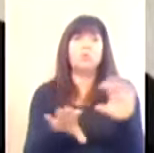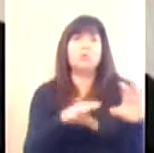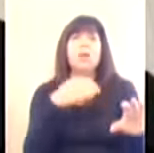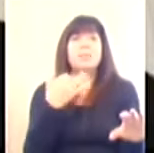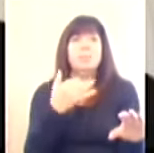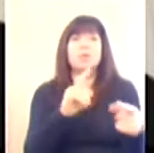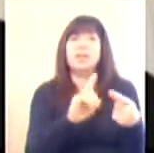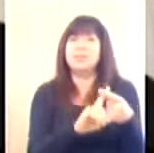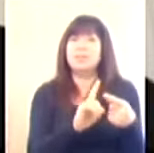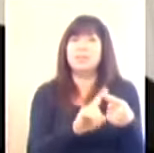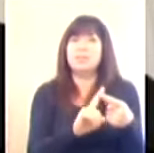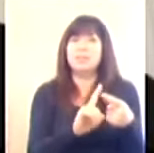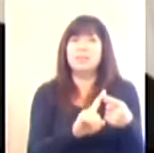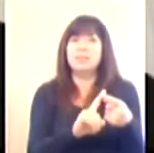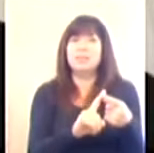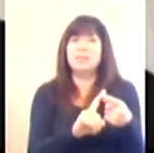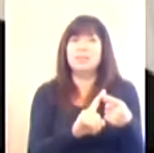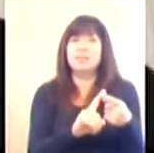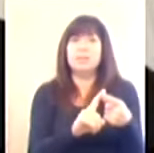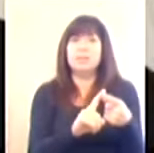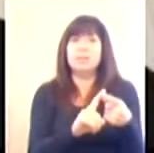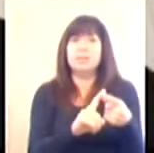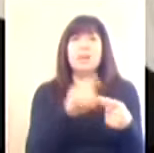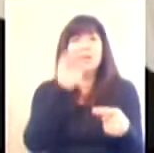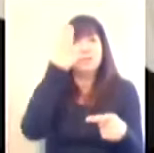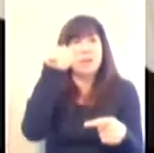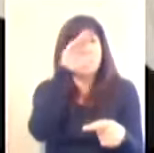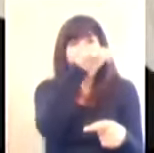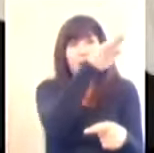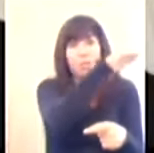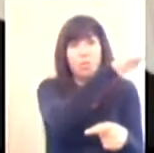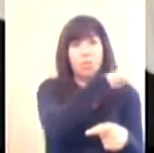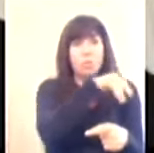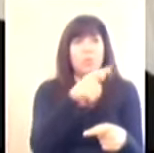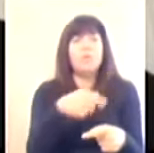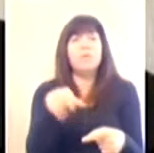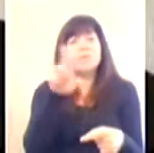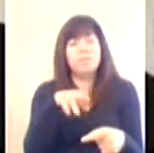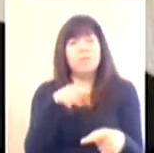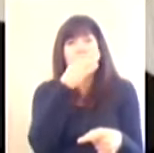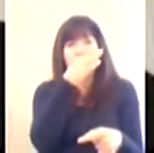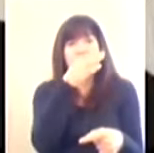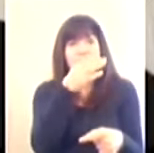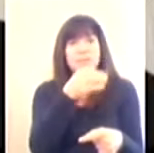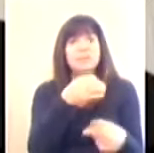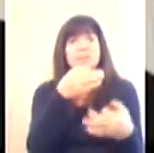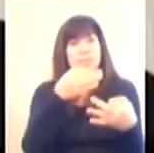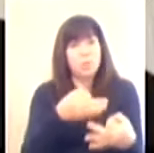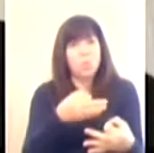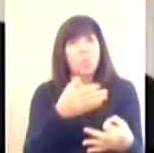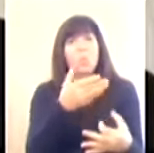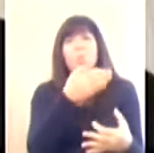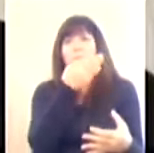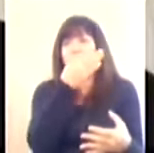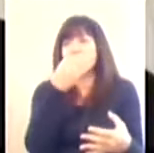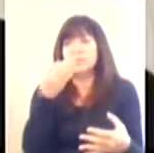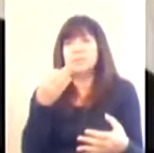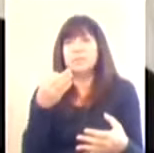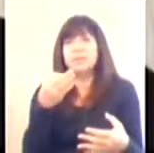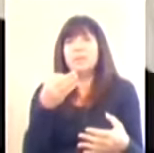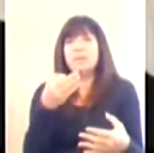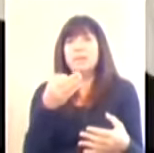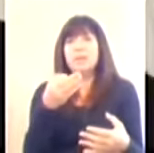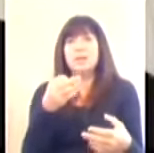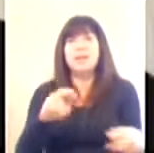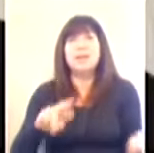primera, suscribimos plenamente este llamado que han hecho varios actores, entre ellos Claudio, Marcelo, Gonzalo Muñoz y otros, de esta